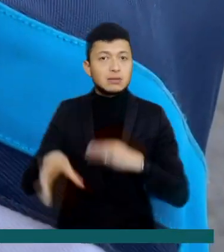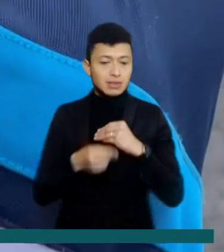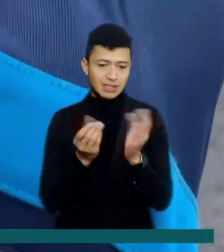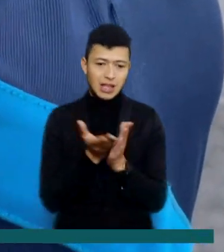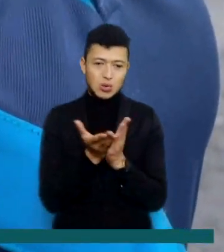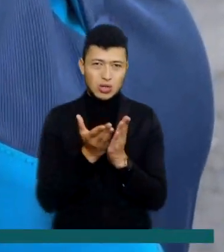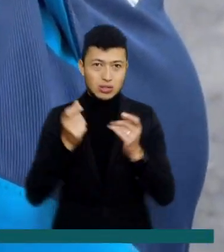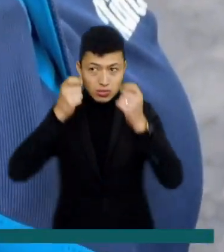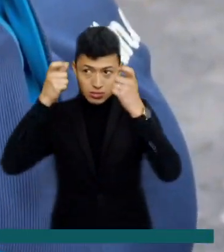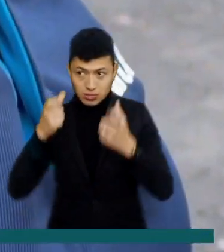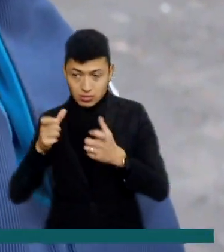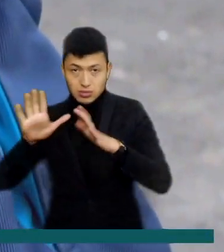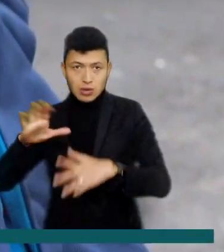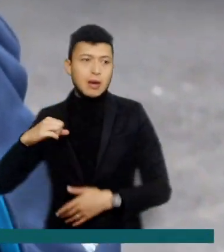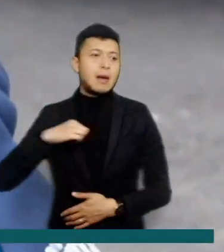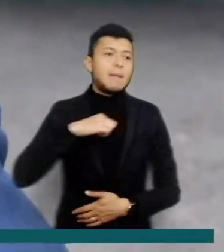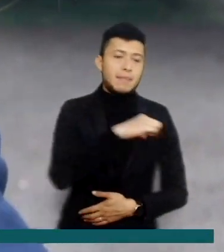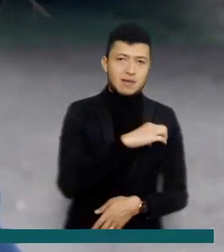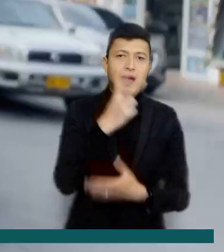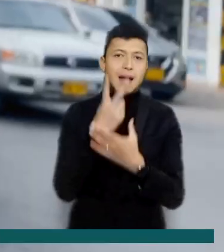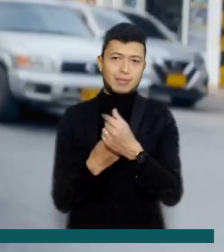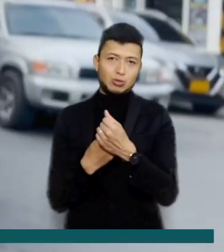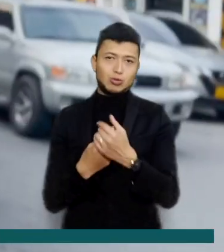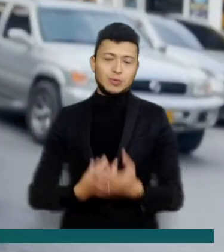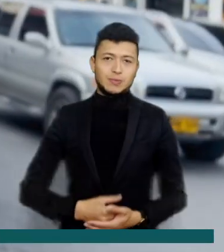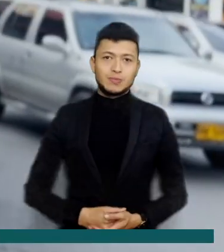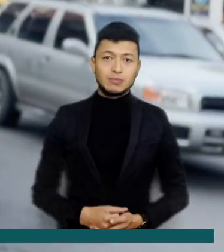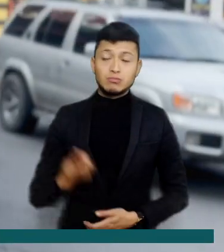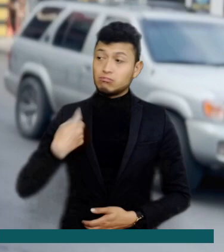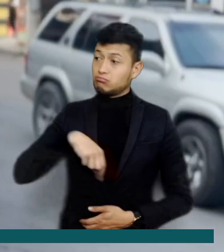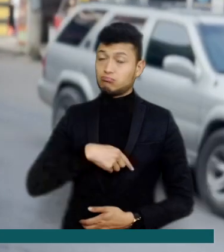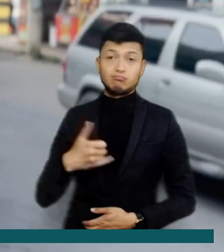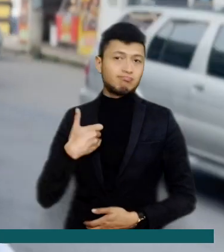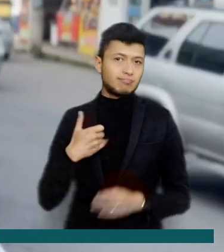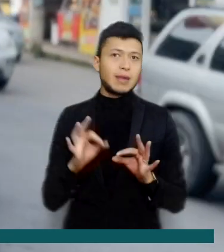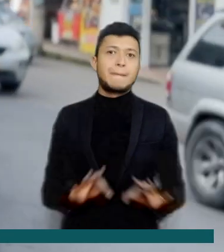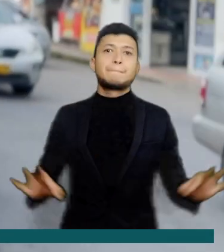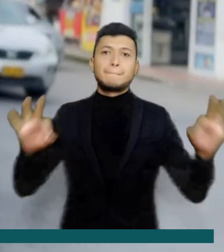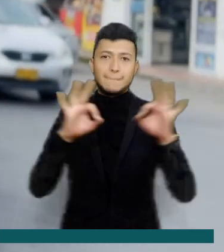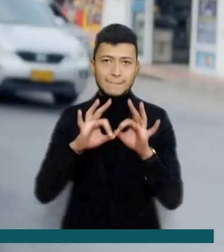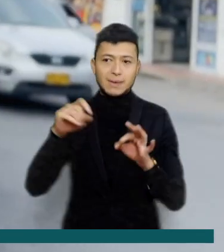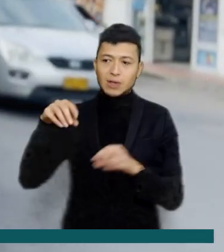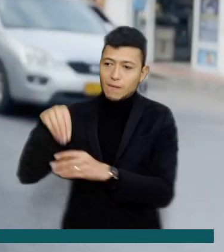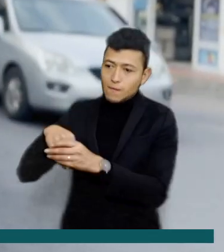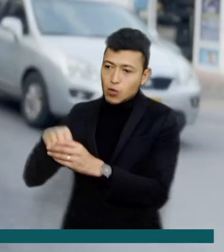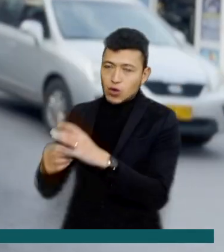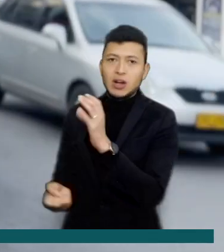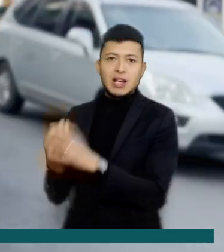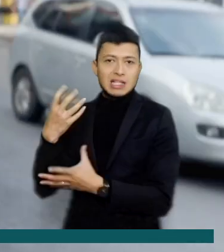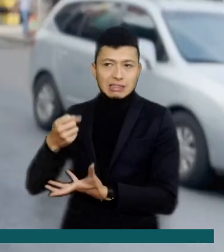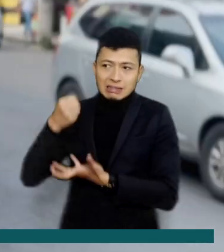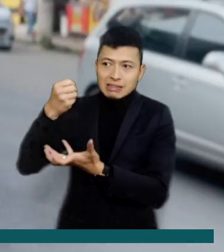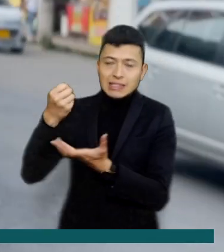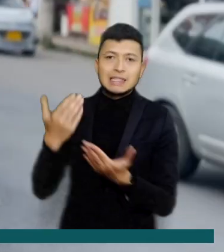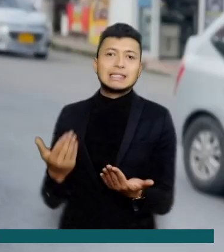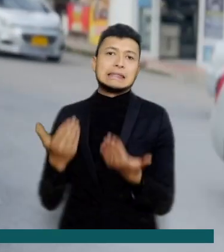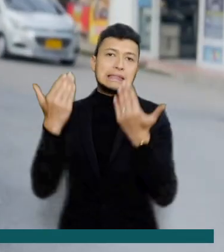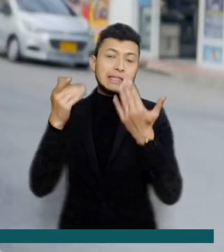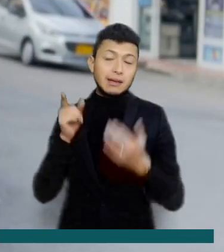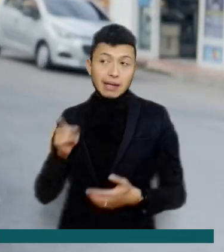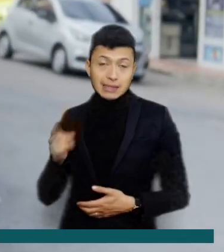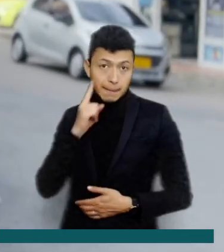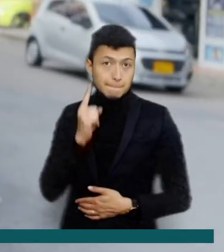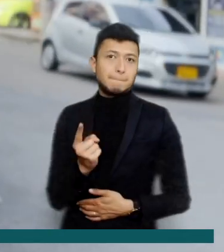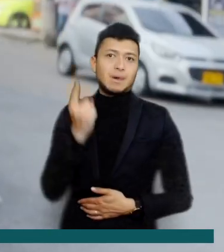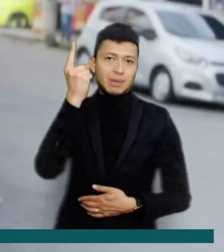educación pública superior, sino también la educación privada. Para nosotros como jóvenes es muy importante la creación de este fondo, teniendo en cuenta que